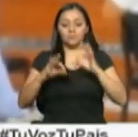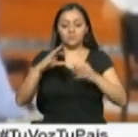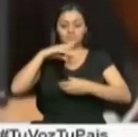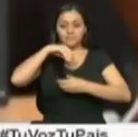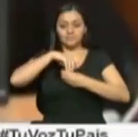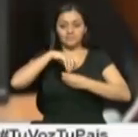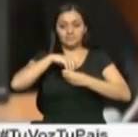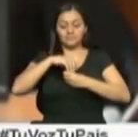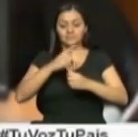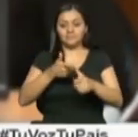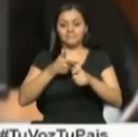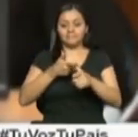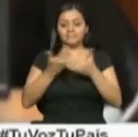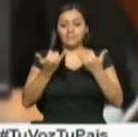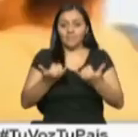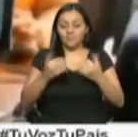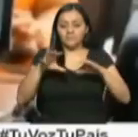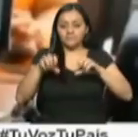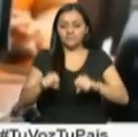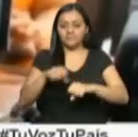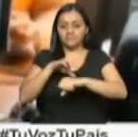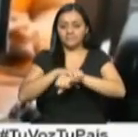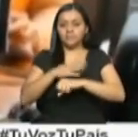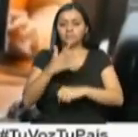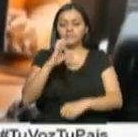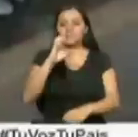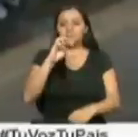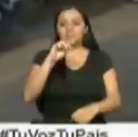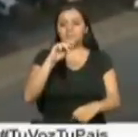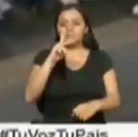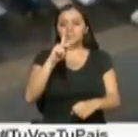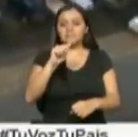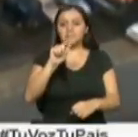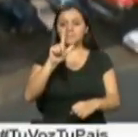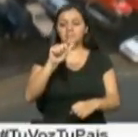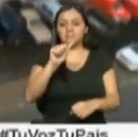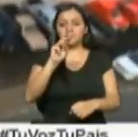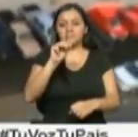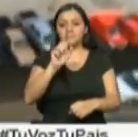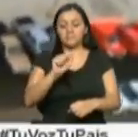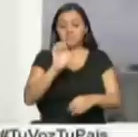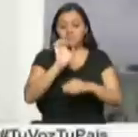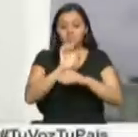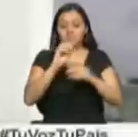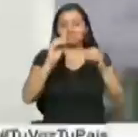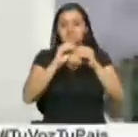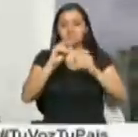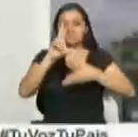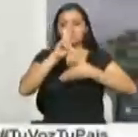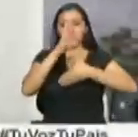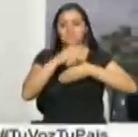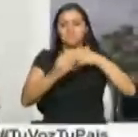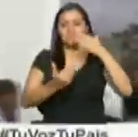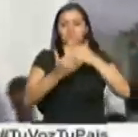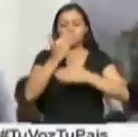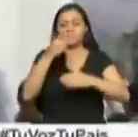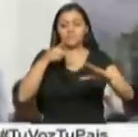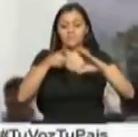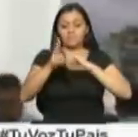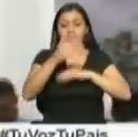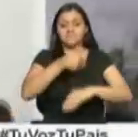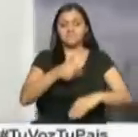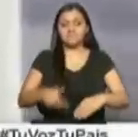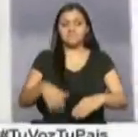de flagrancia de El Empalme, considerado el más moderno no solo del Ecuador, sino de América Latina, inaugurado por el presidente de